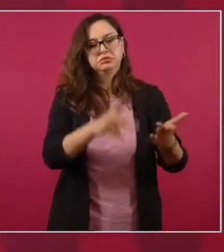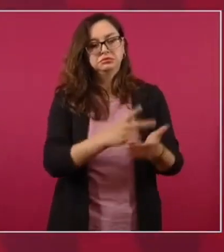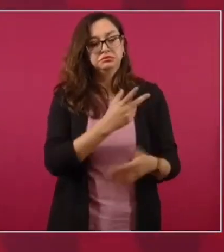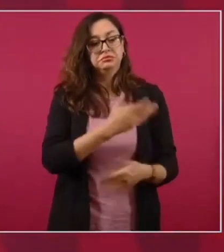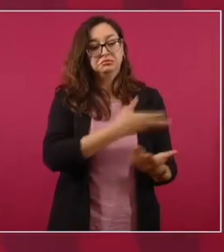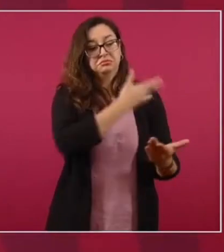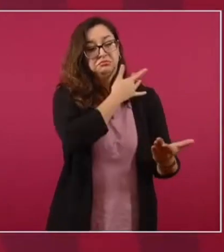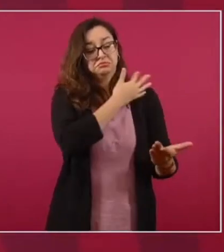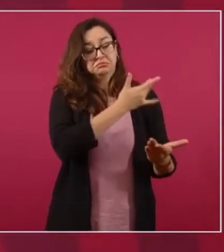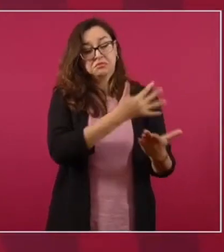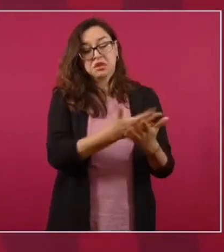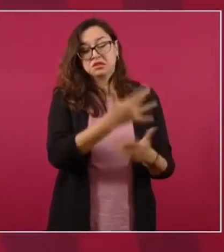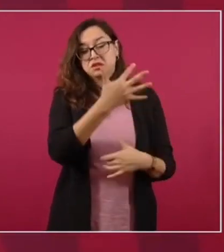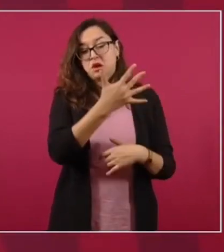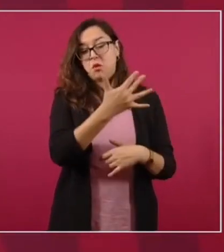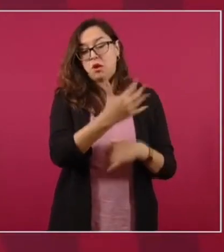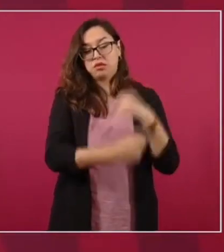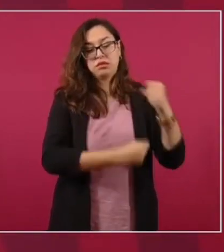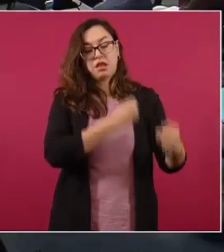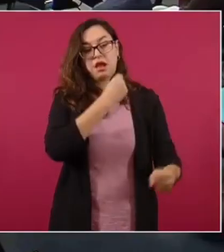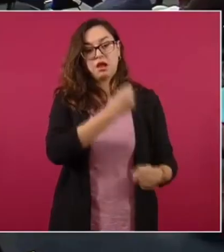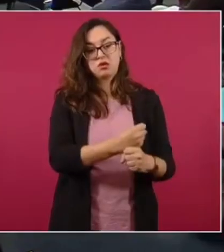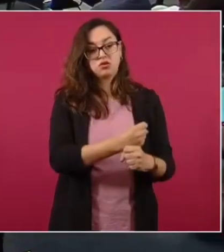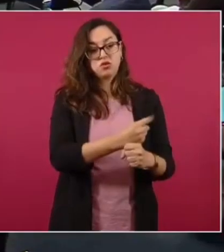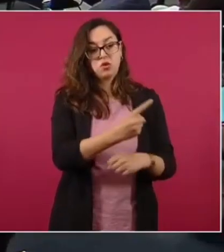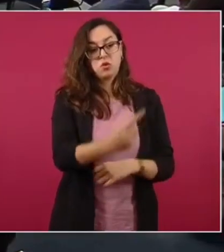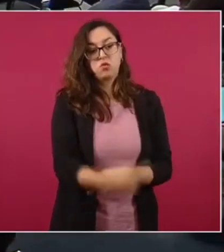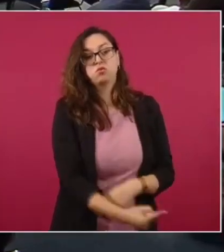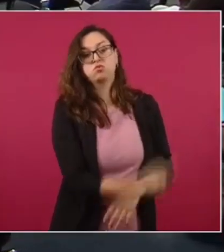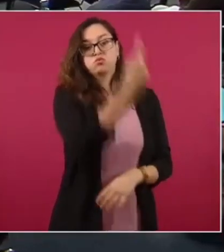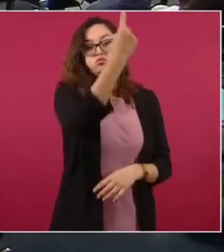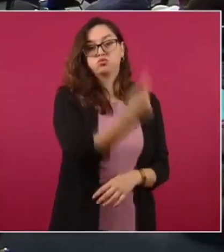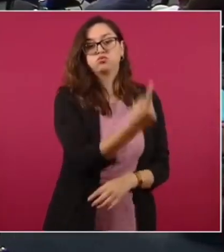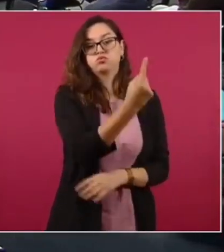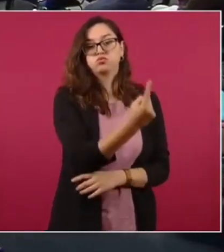50 años, que no ha hecho muro,